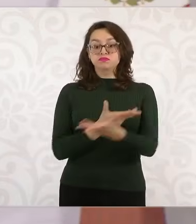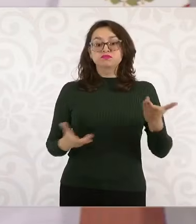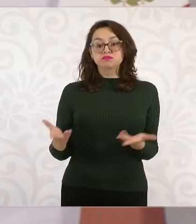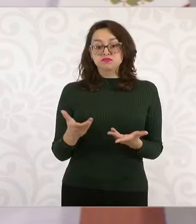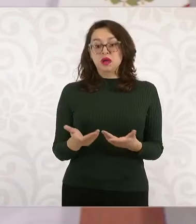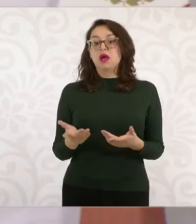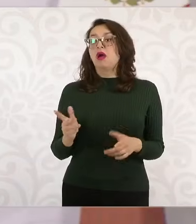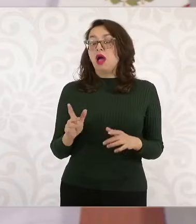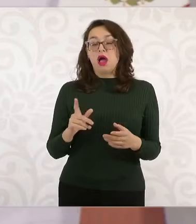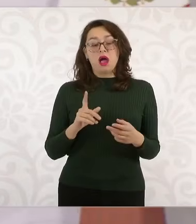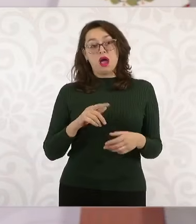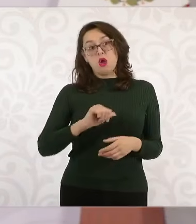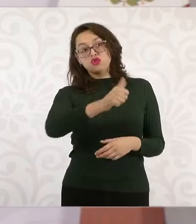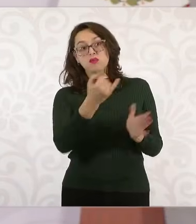impuestos.